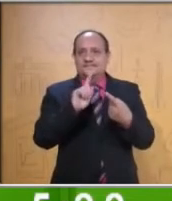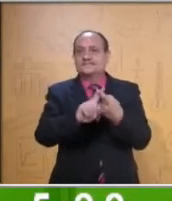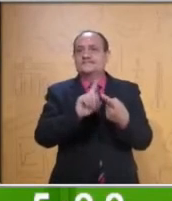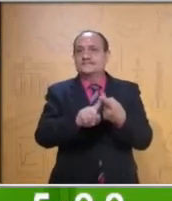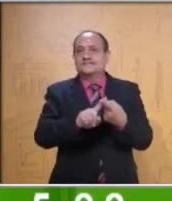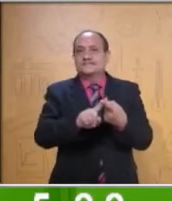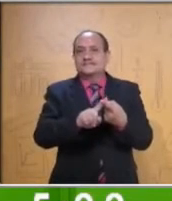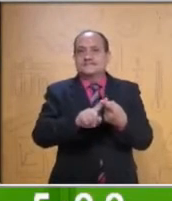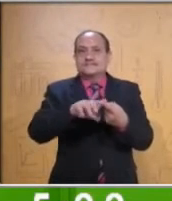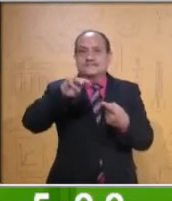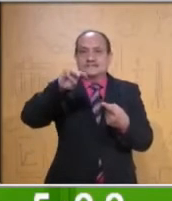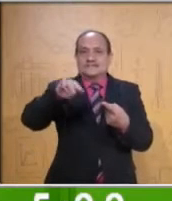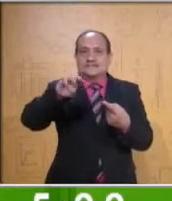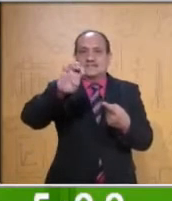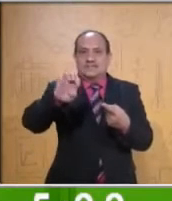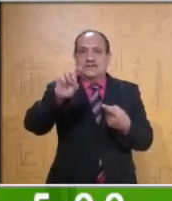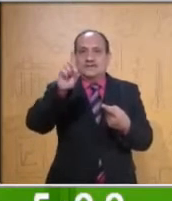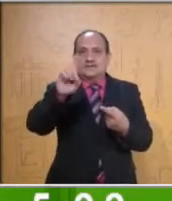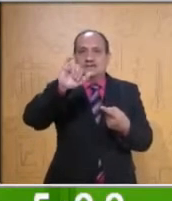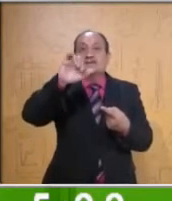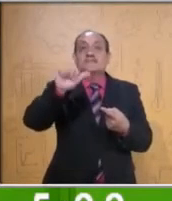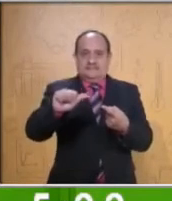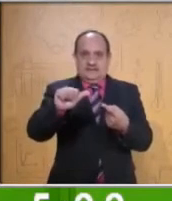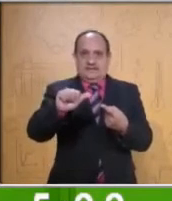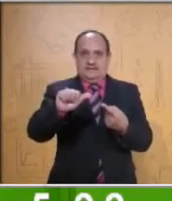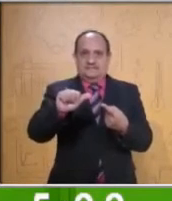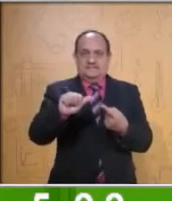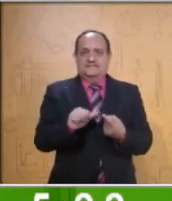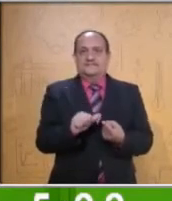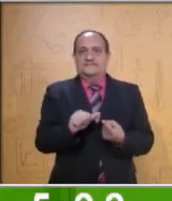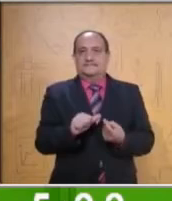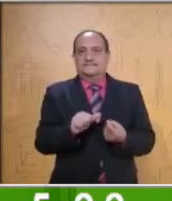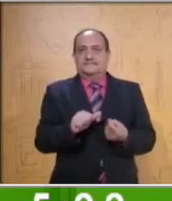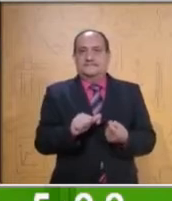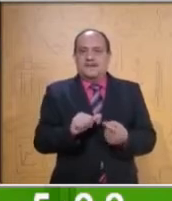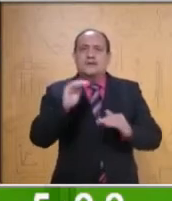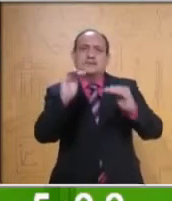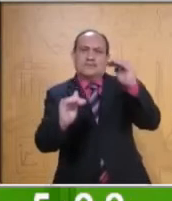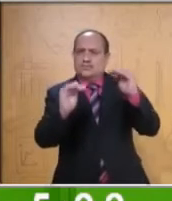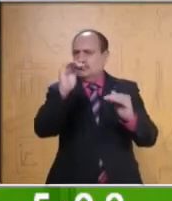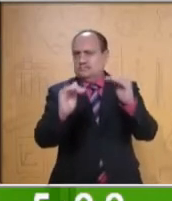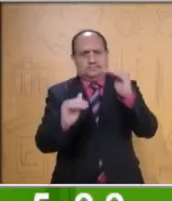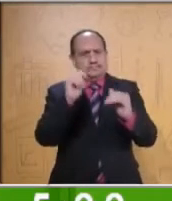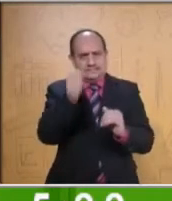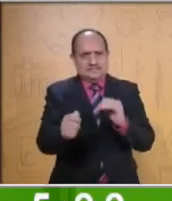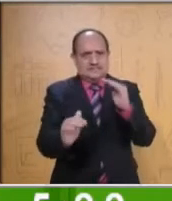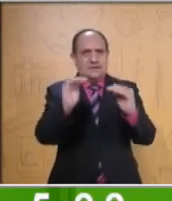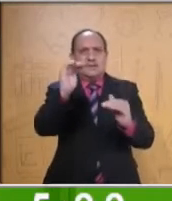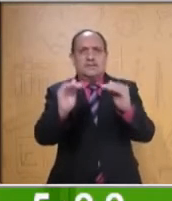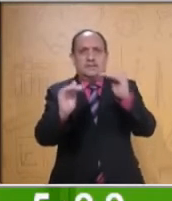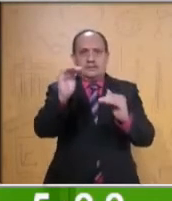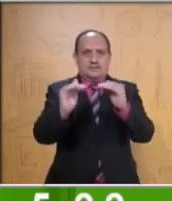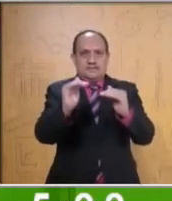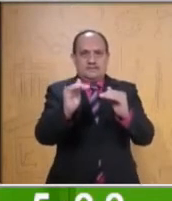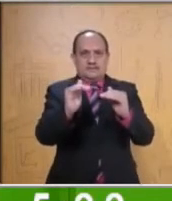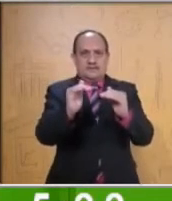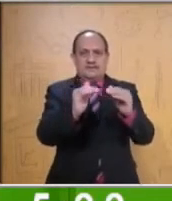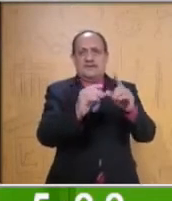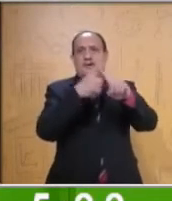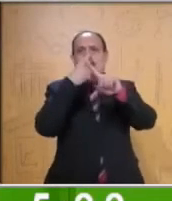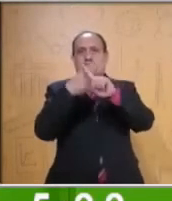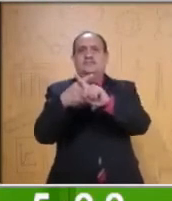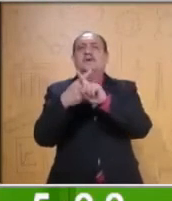con la media aritmética, ¿sí? Que dijimos que íbamos a considerar el signo de X